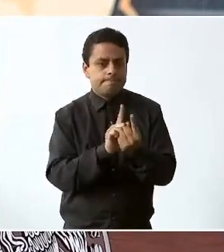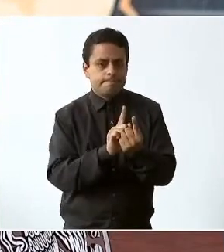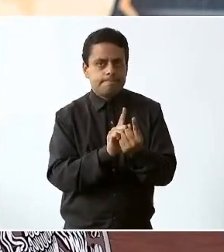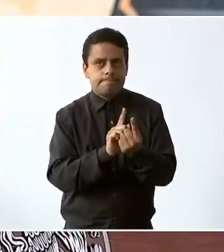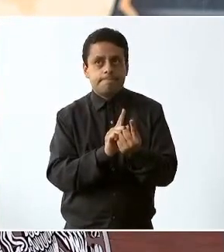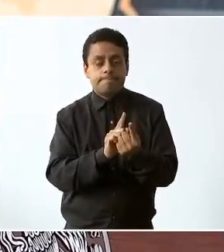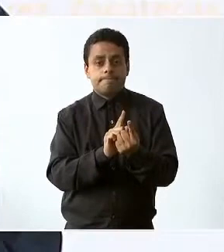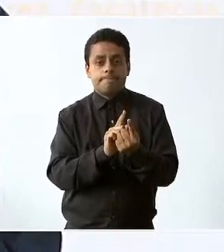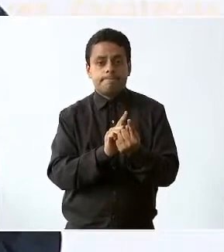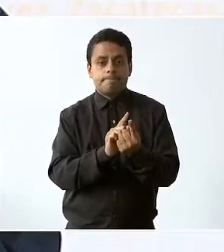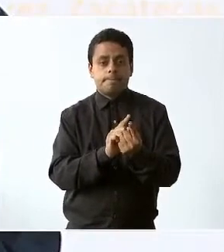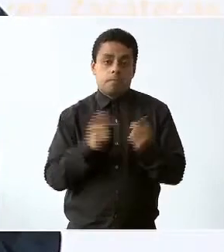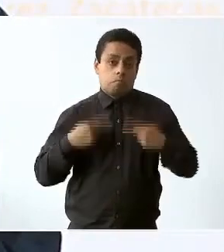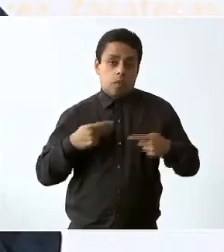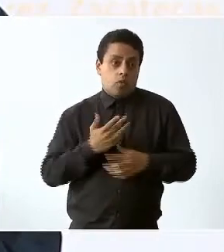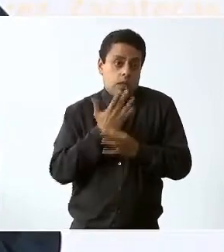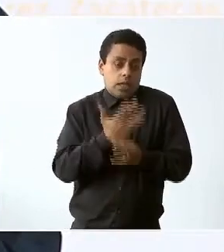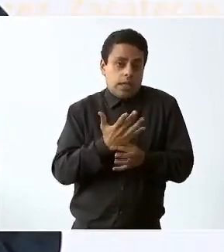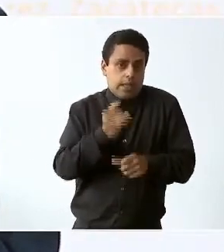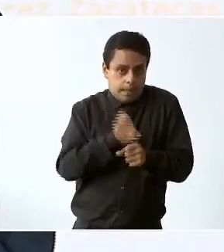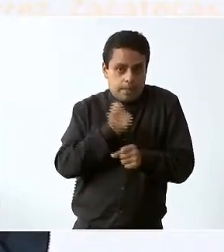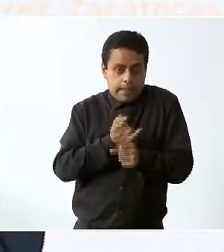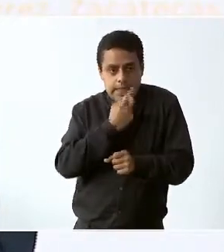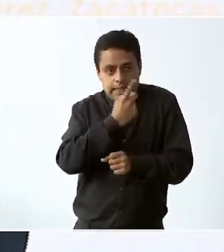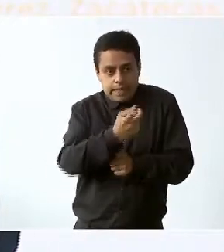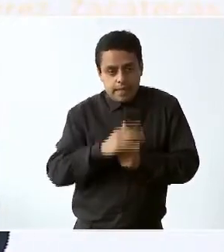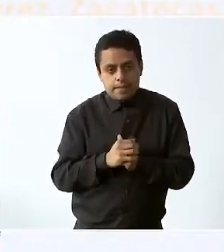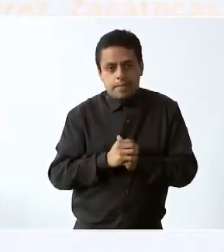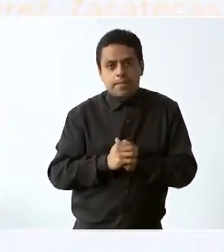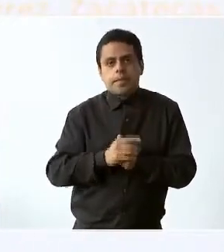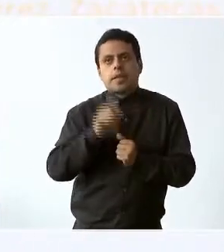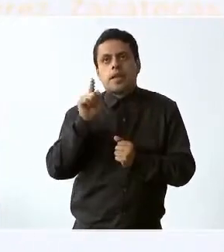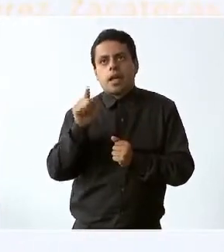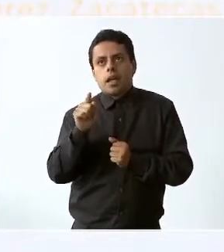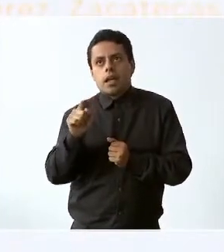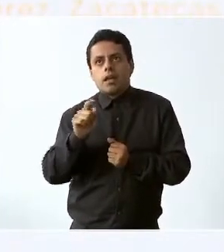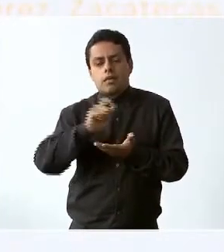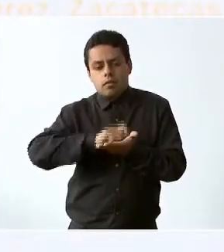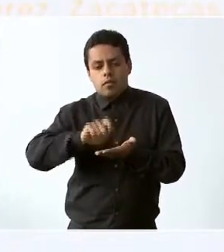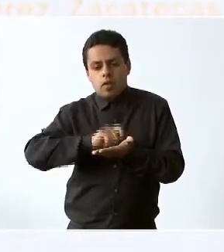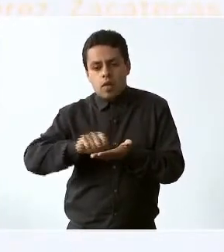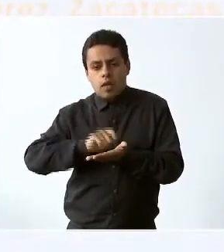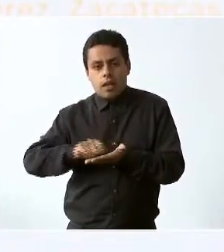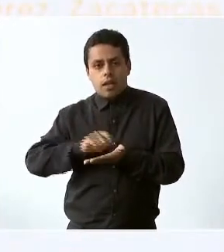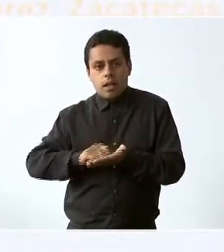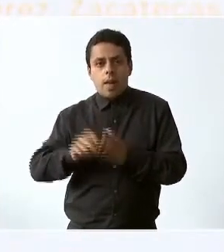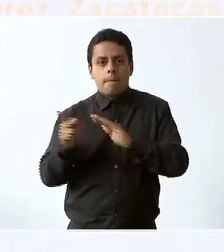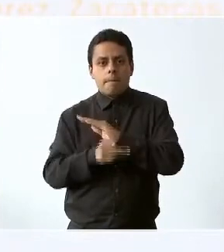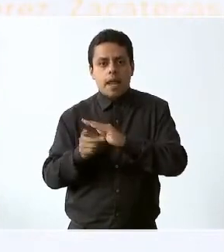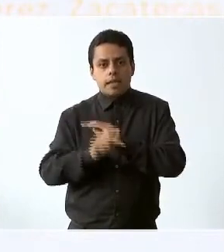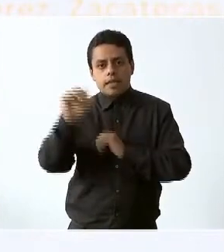Se dice que participó en la redacción del Plan de San Luis.